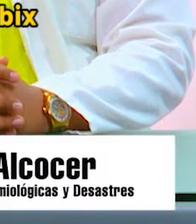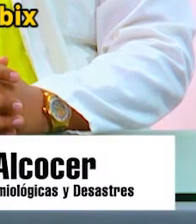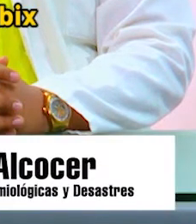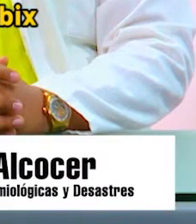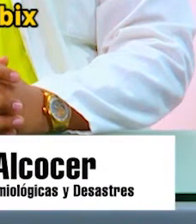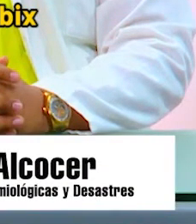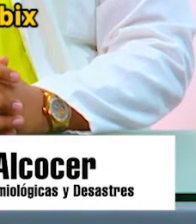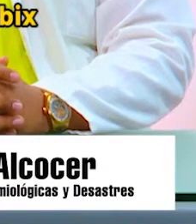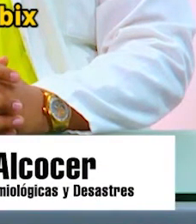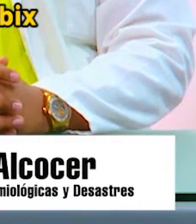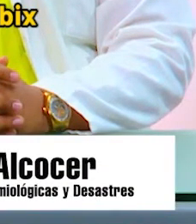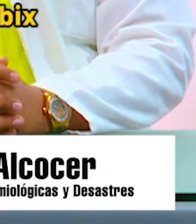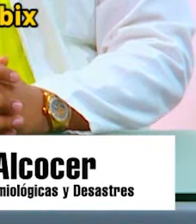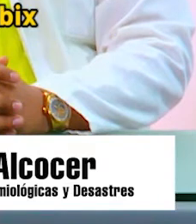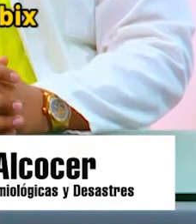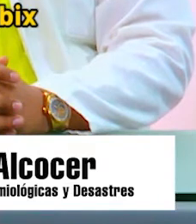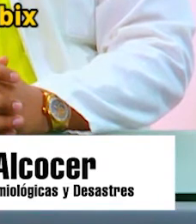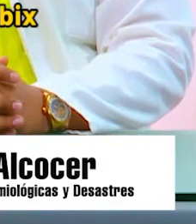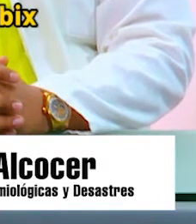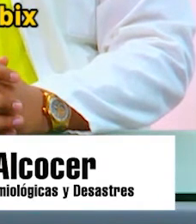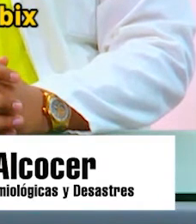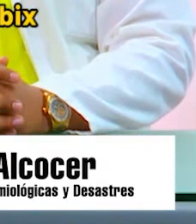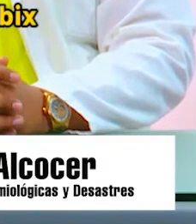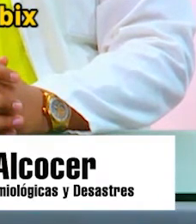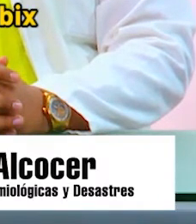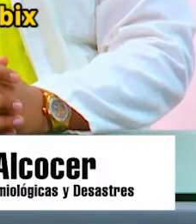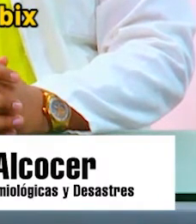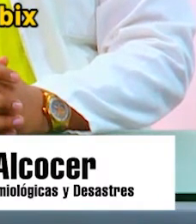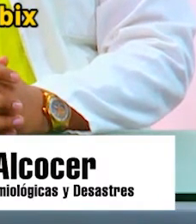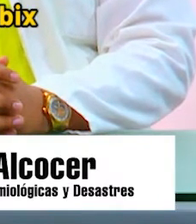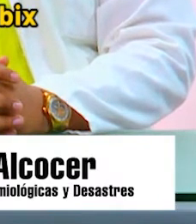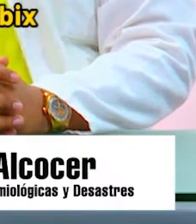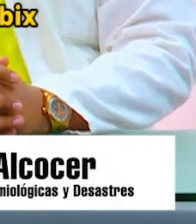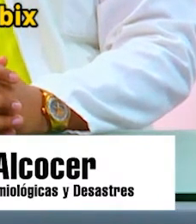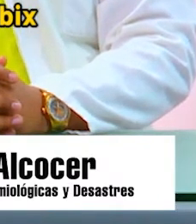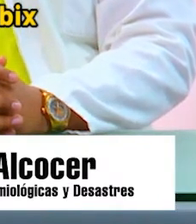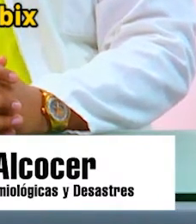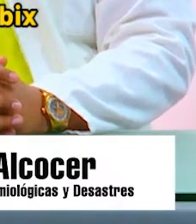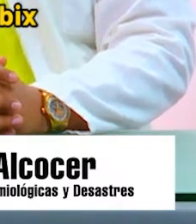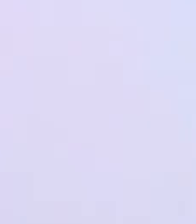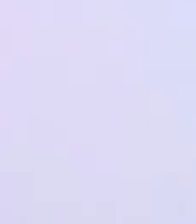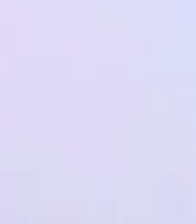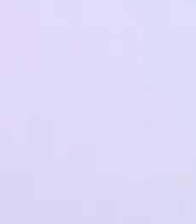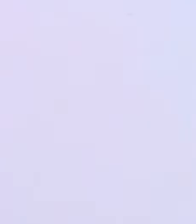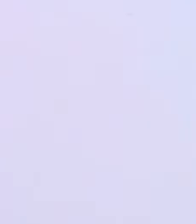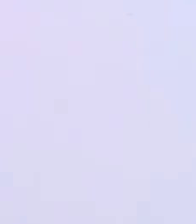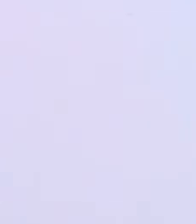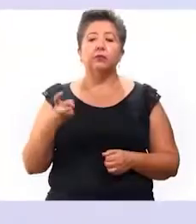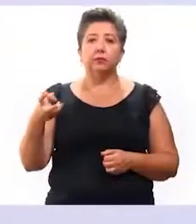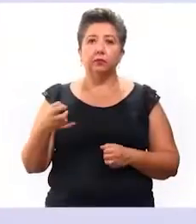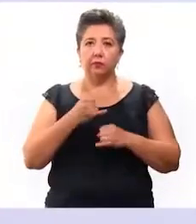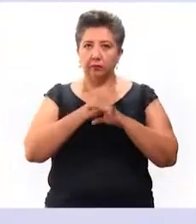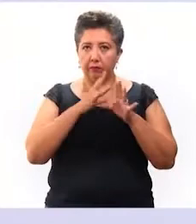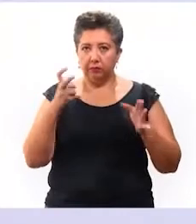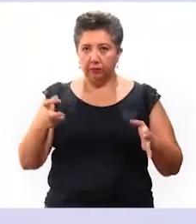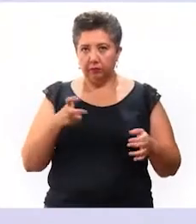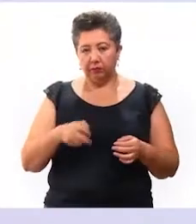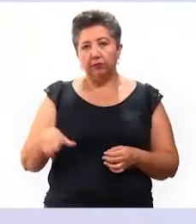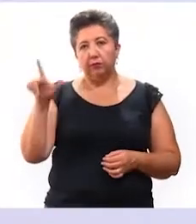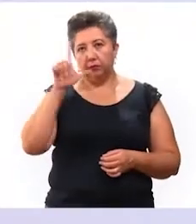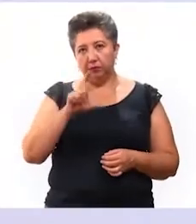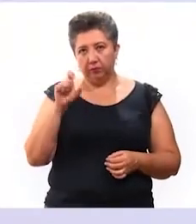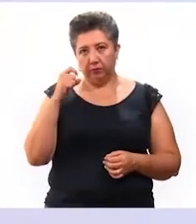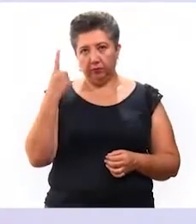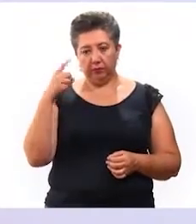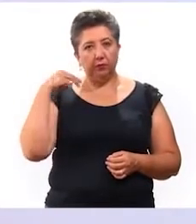Buenas tardes. Este es el parte médico relacionado al COVID-19 en el estado de Yucatán. Adelante, doctor. Gracias, licenciada. Este es el parte médico de este